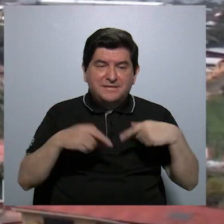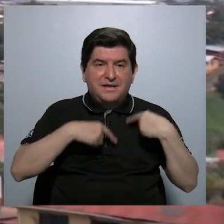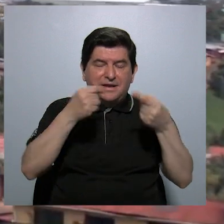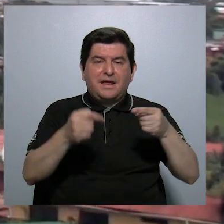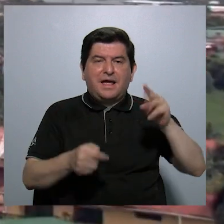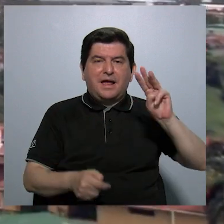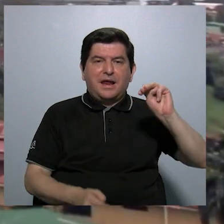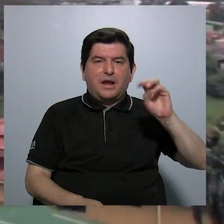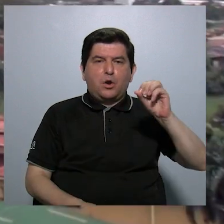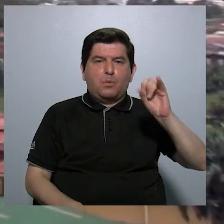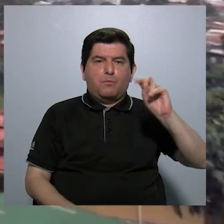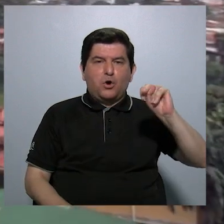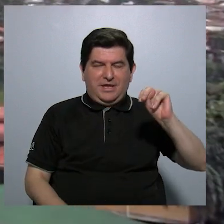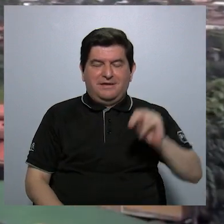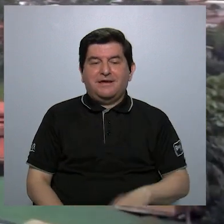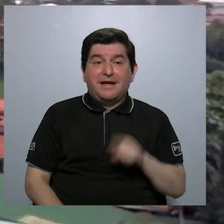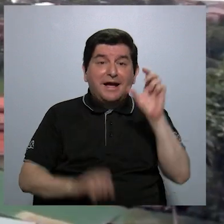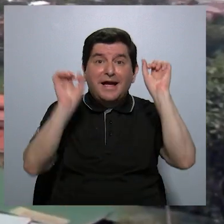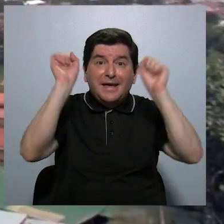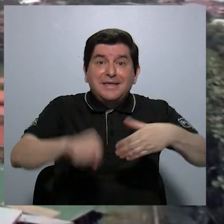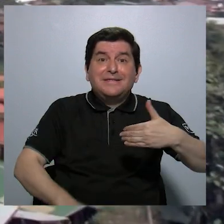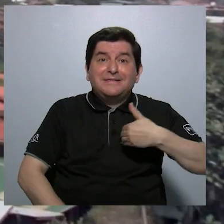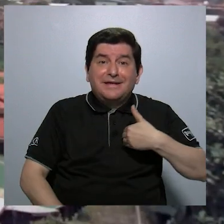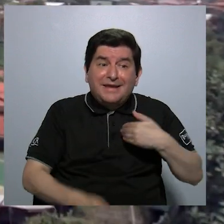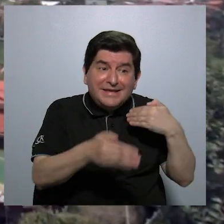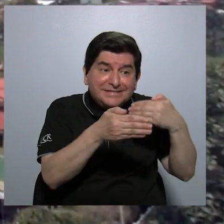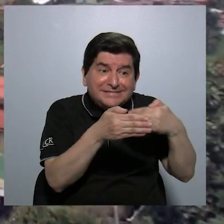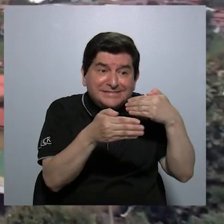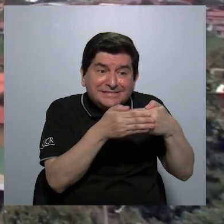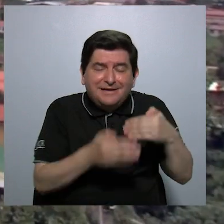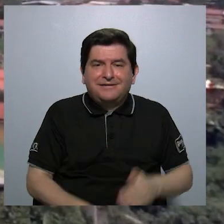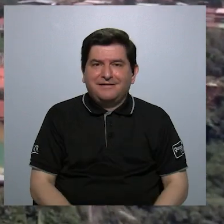a Moín. Entonces es ahí donde podemos tener muy